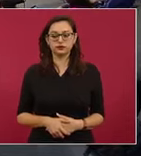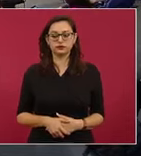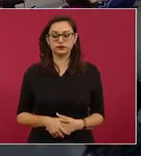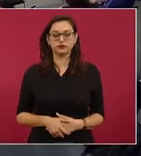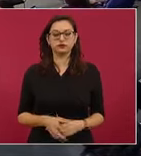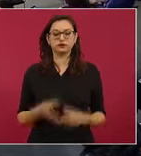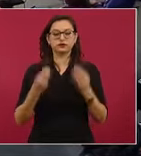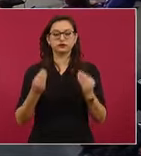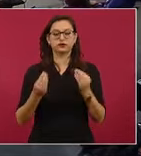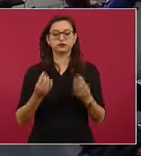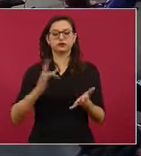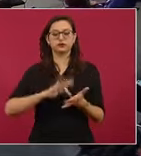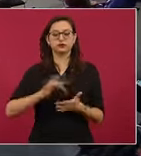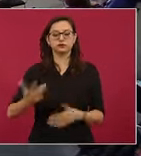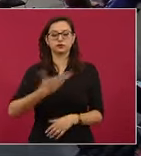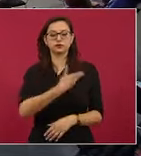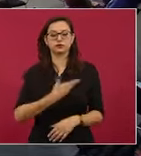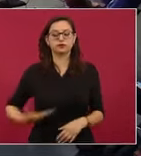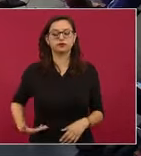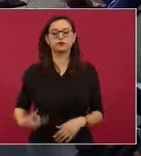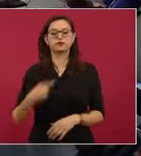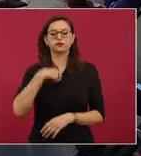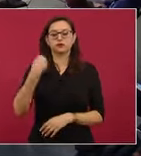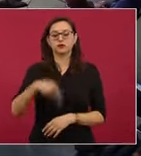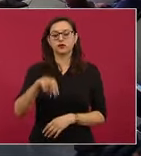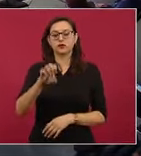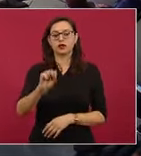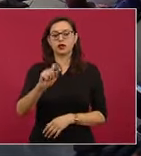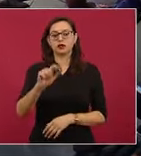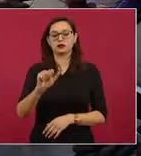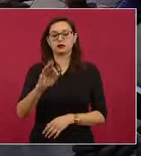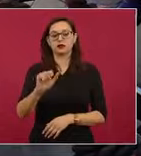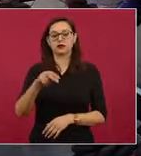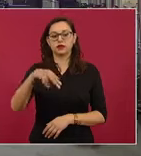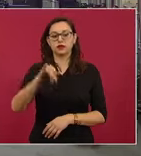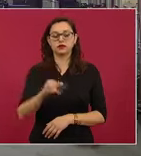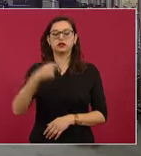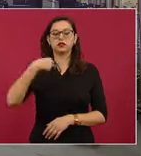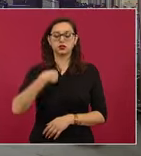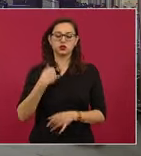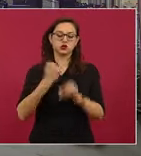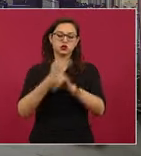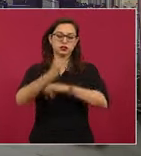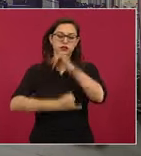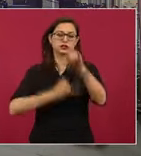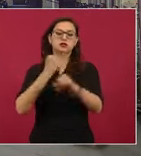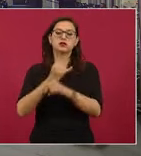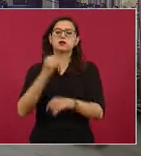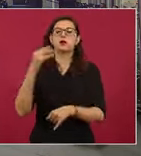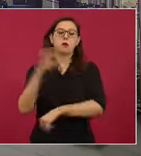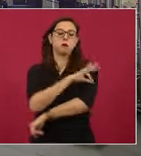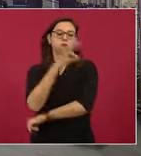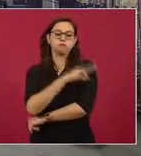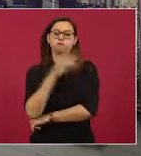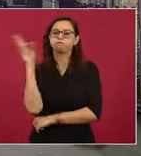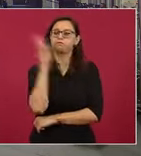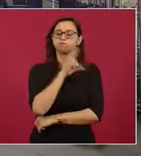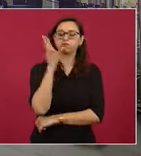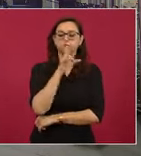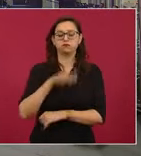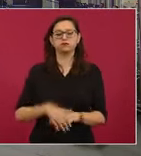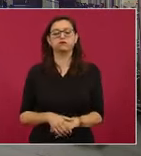Muchas gracias, presidente. Stephanie Palacios, de la Agencia Internacional Sputnik de Rusia. Pues usted ha comentado en este espacio sobre la libertad de